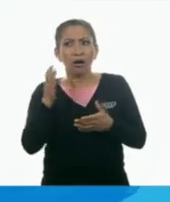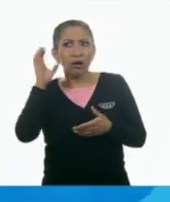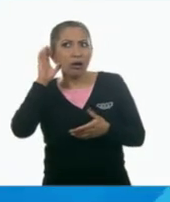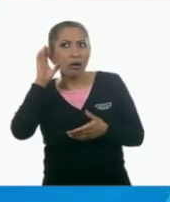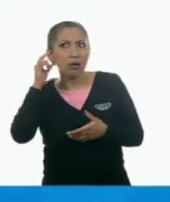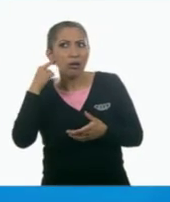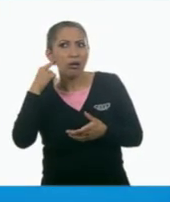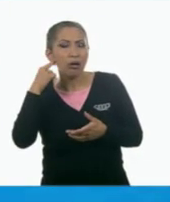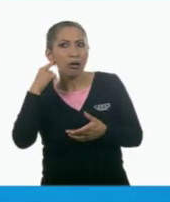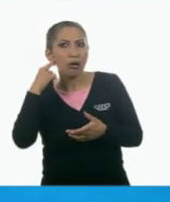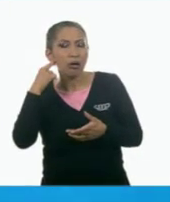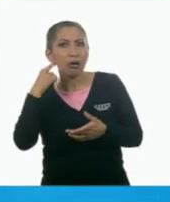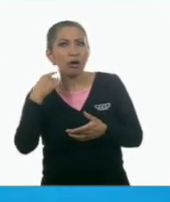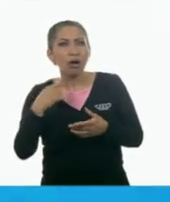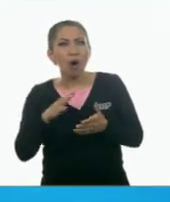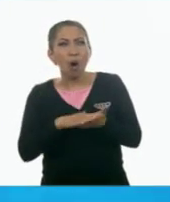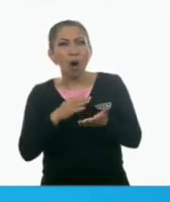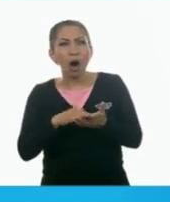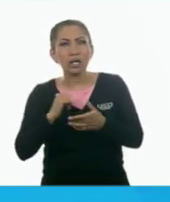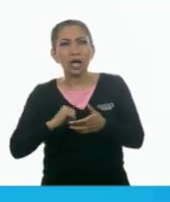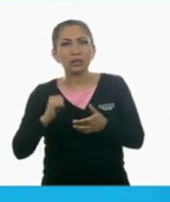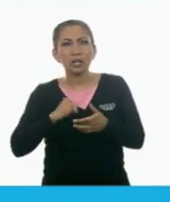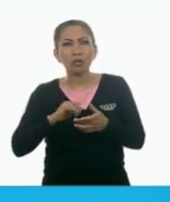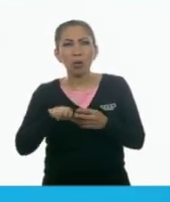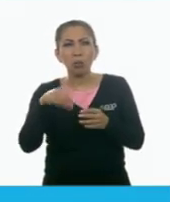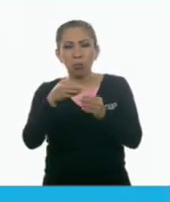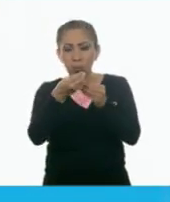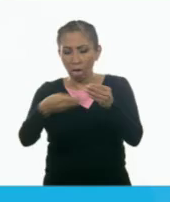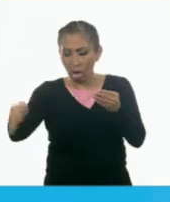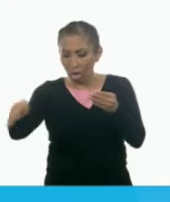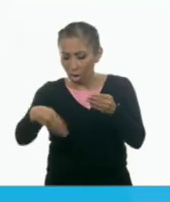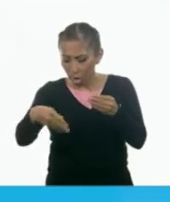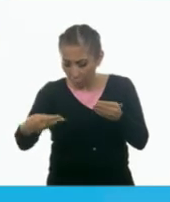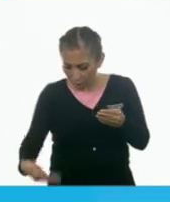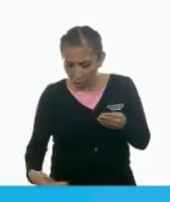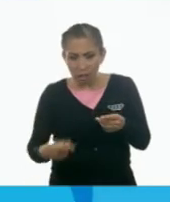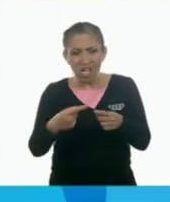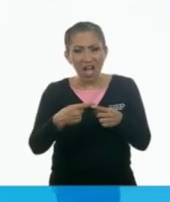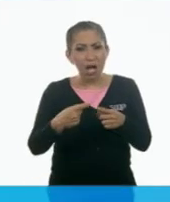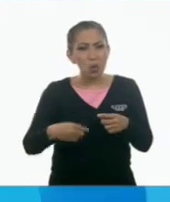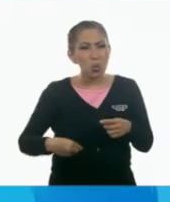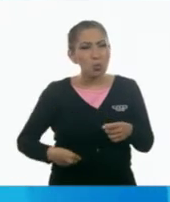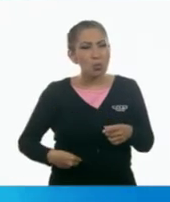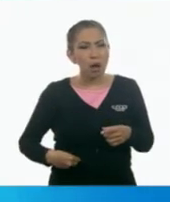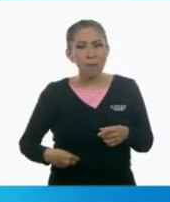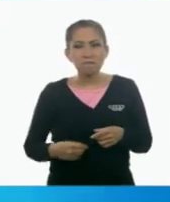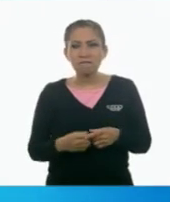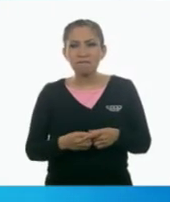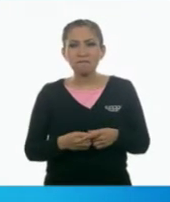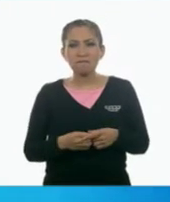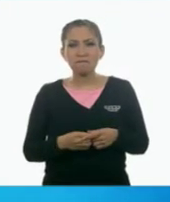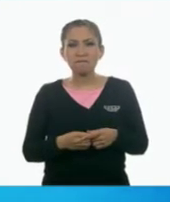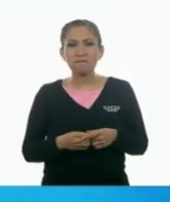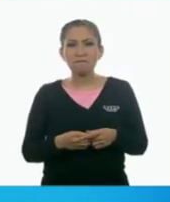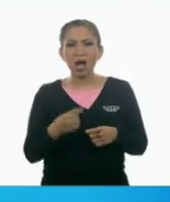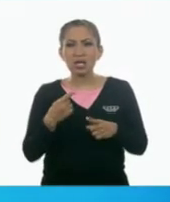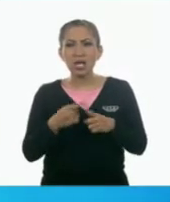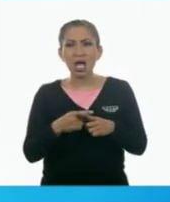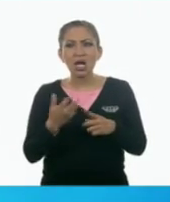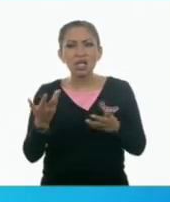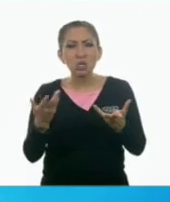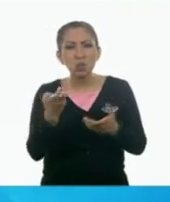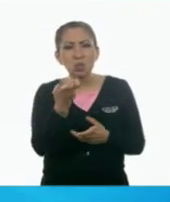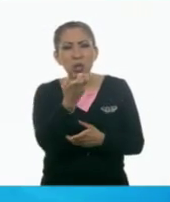Ese fue el sonido de unas hojas antiguas cayendo al piso. ¿Quién es el culpable? ¿Quién se